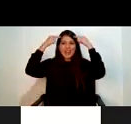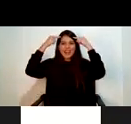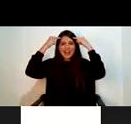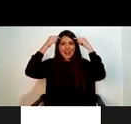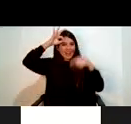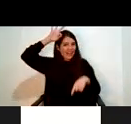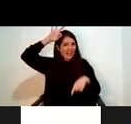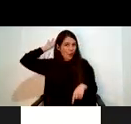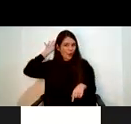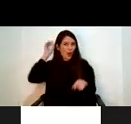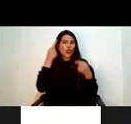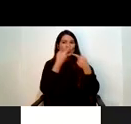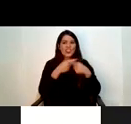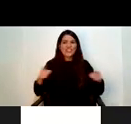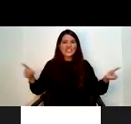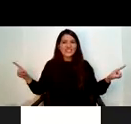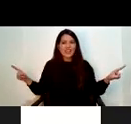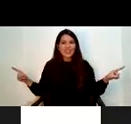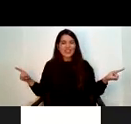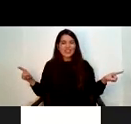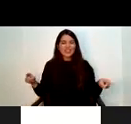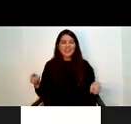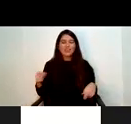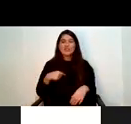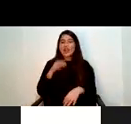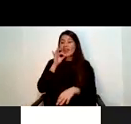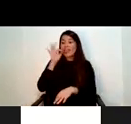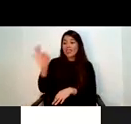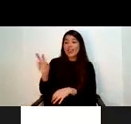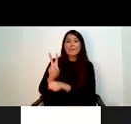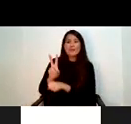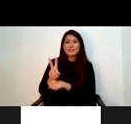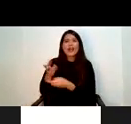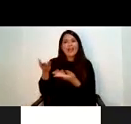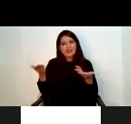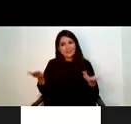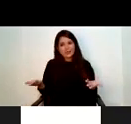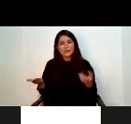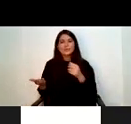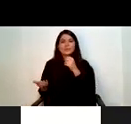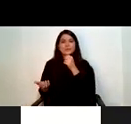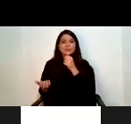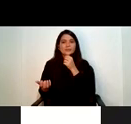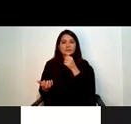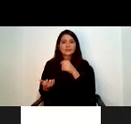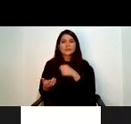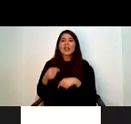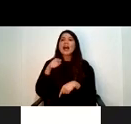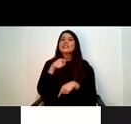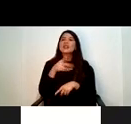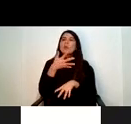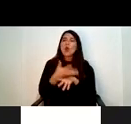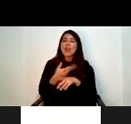que le di a la profesora en ese momento fue apuntando hacia eso, en que así como